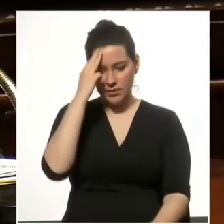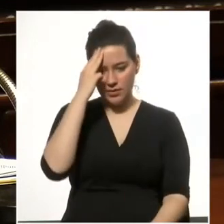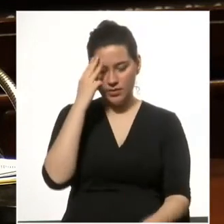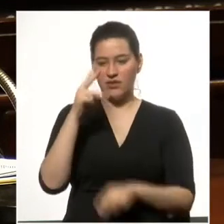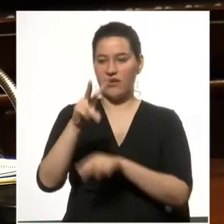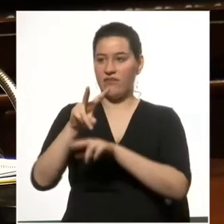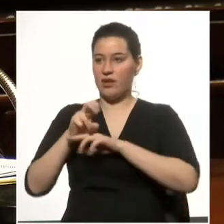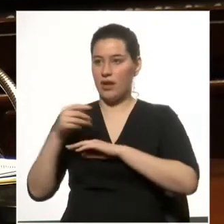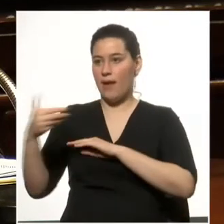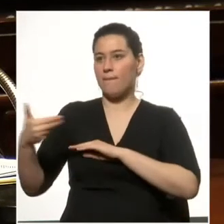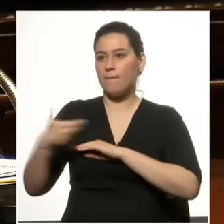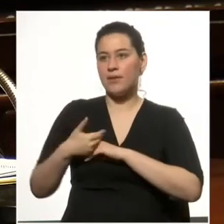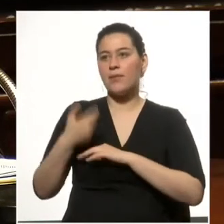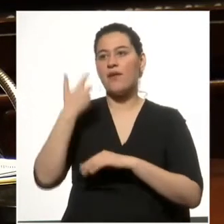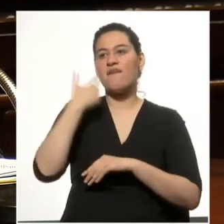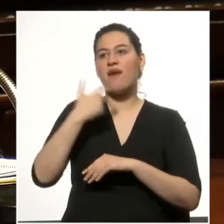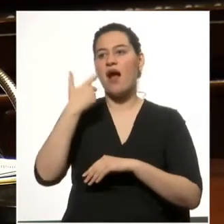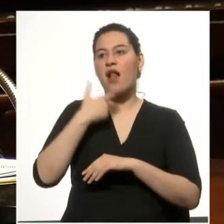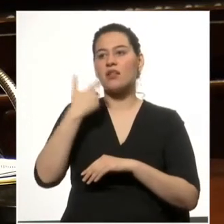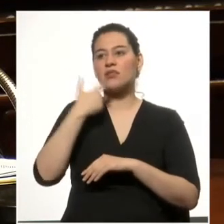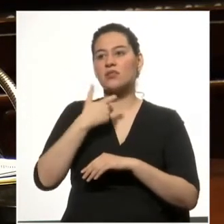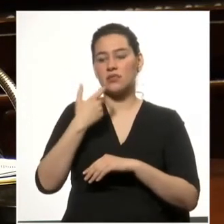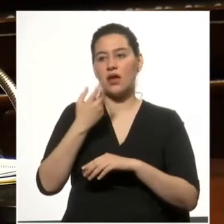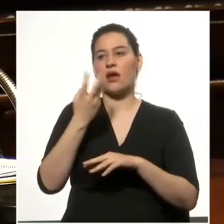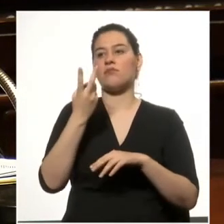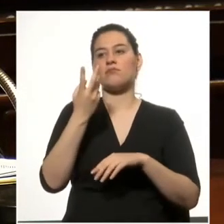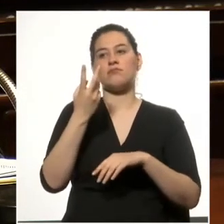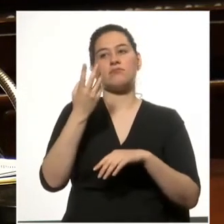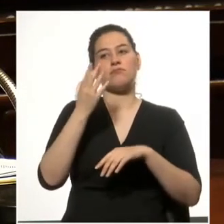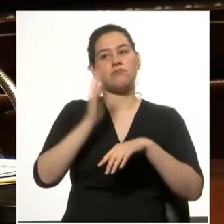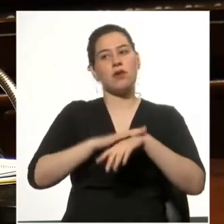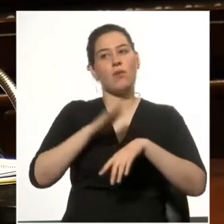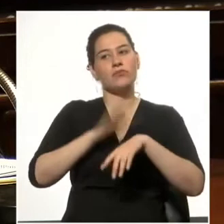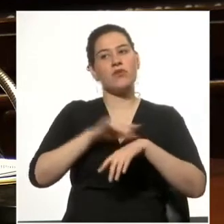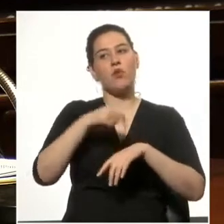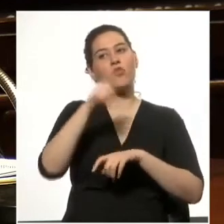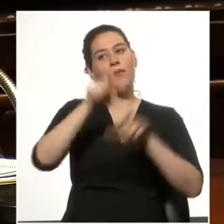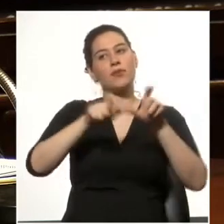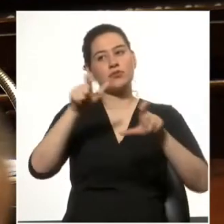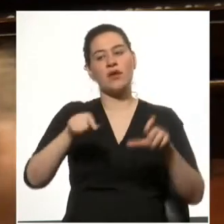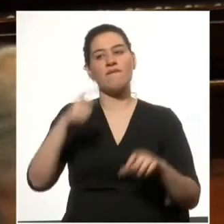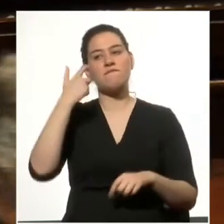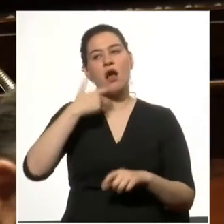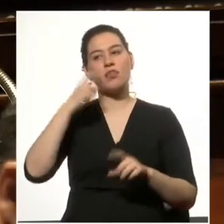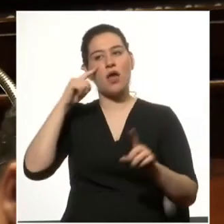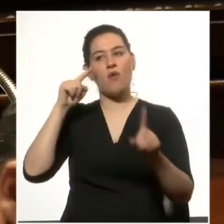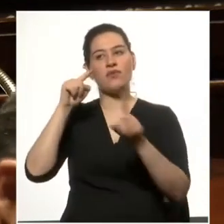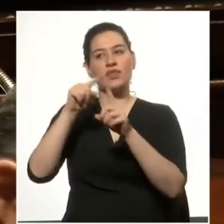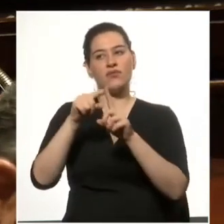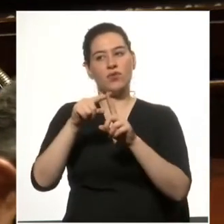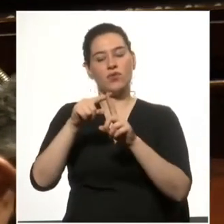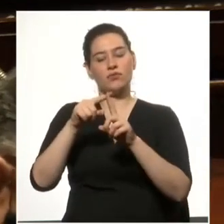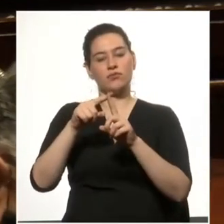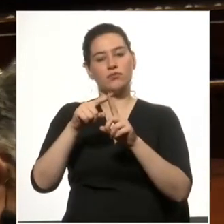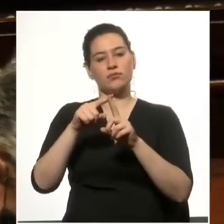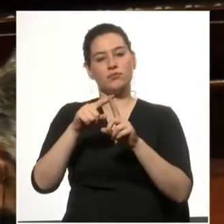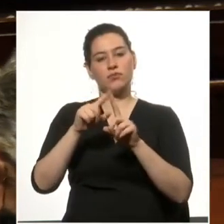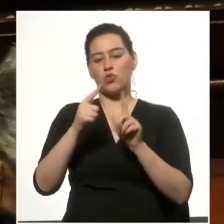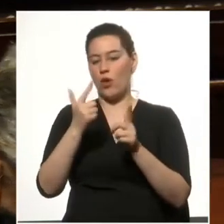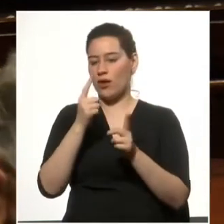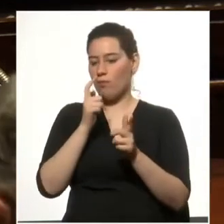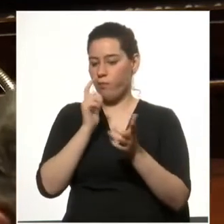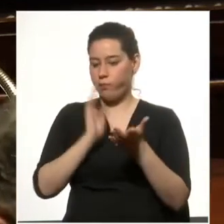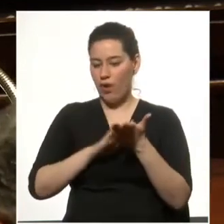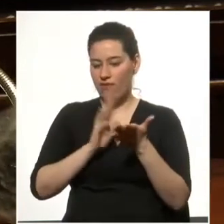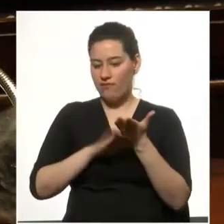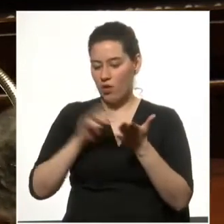Fiscalía, sin pedir la formalización de los indudables responsables, demuestra la falta de una mínima objetividad, la falta de sustento jurídico,